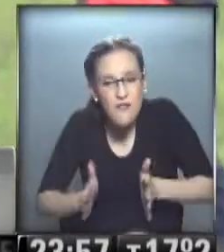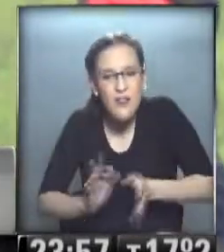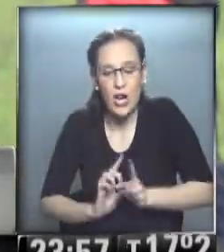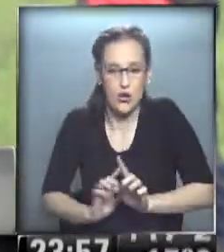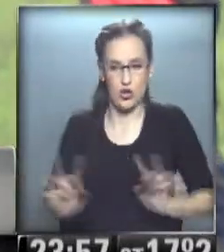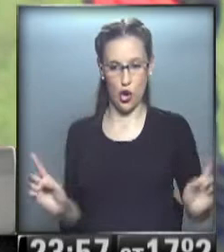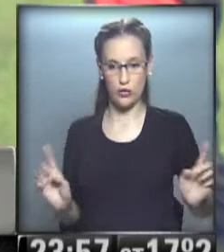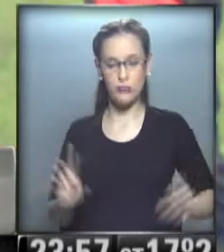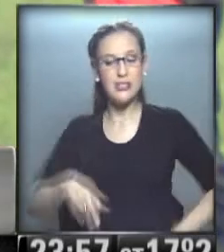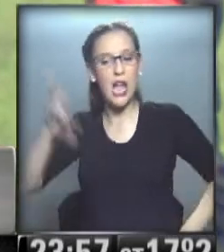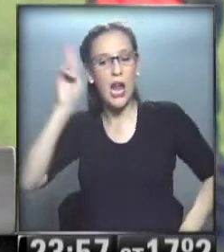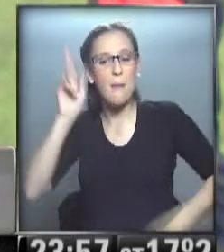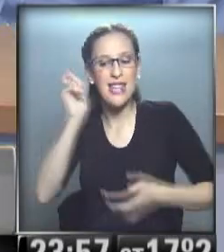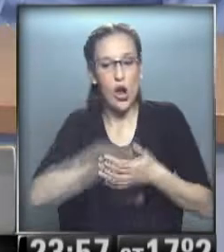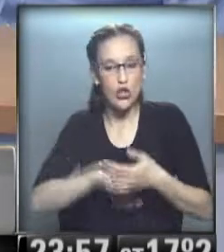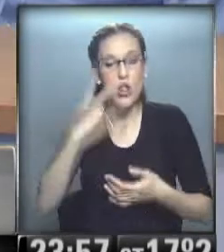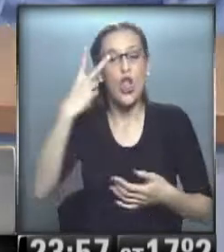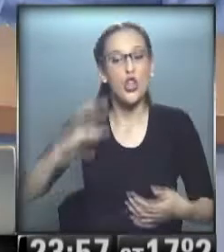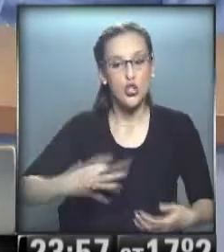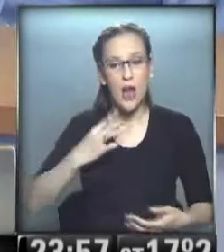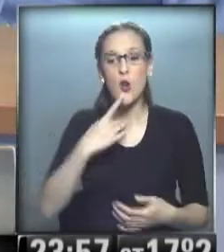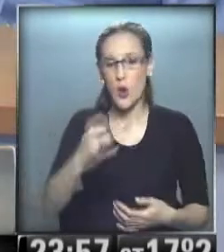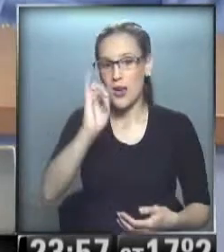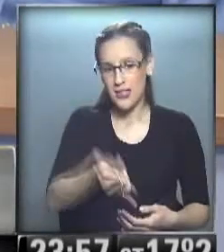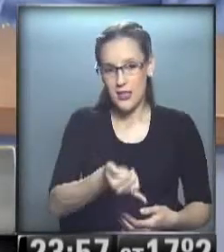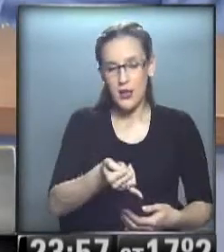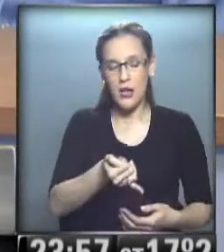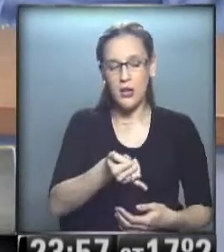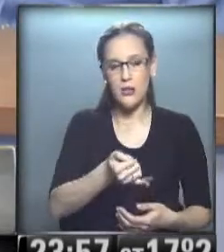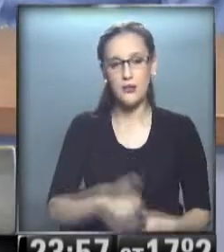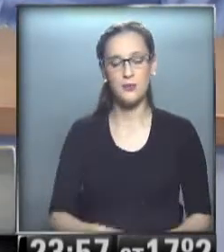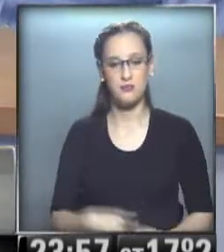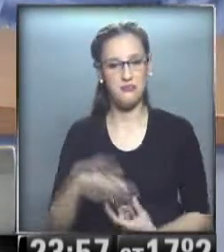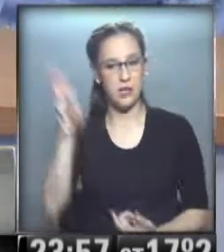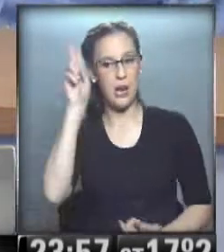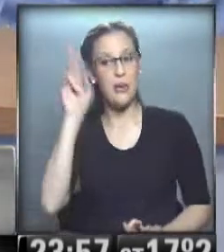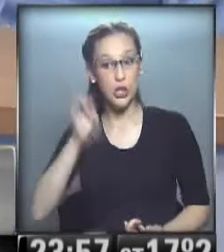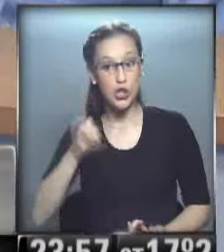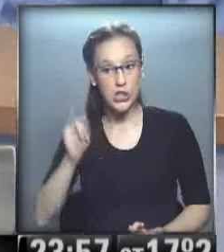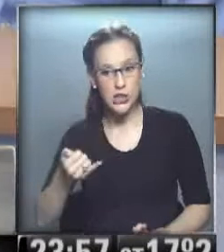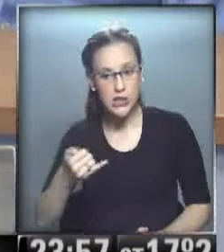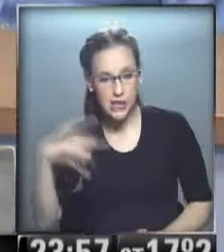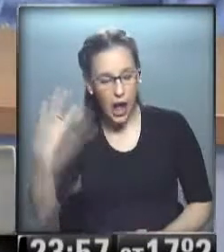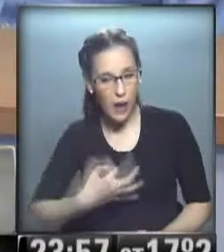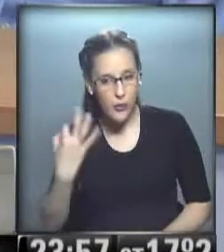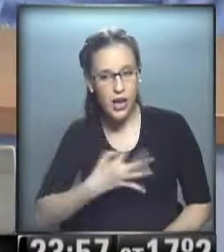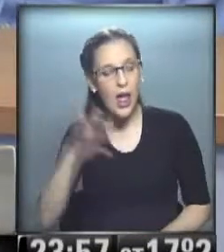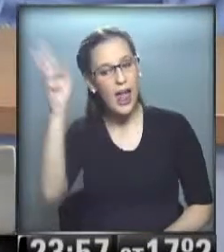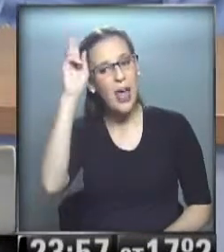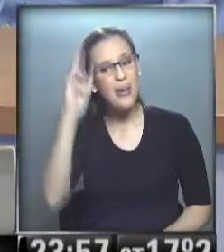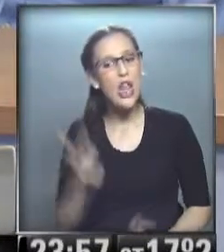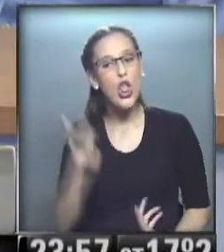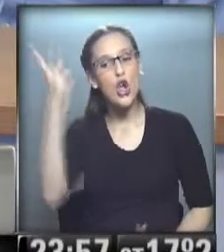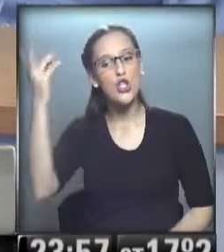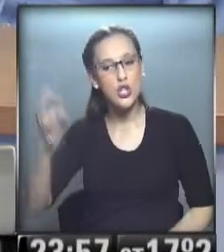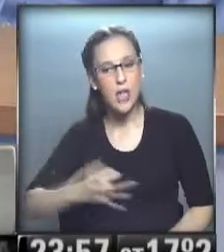respetar el contrato de River por 2 años. Que sea bien claro que lo vamos a respetar el contrato por